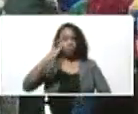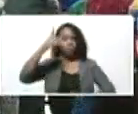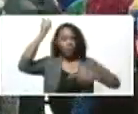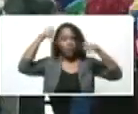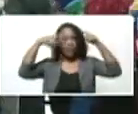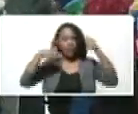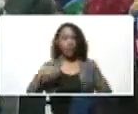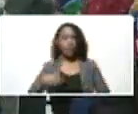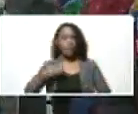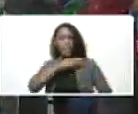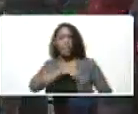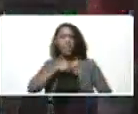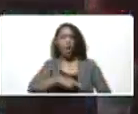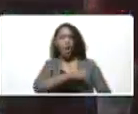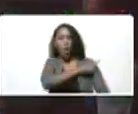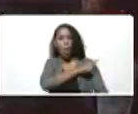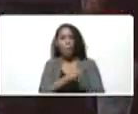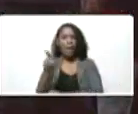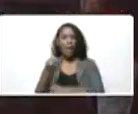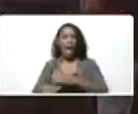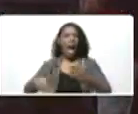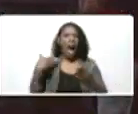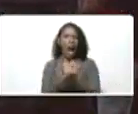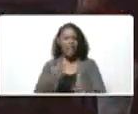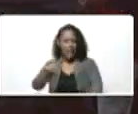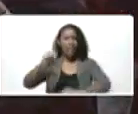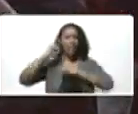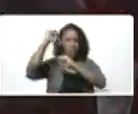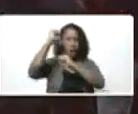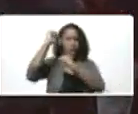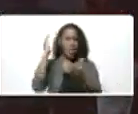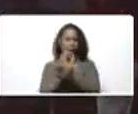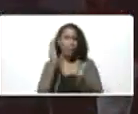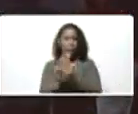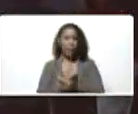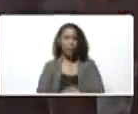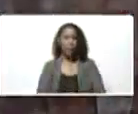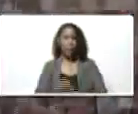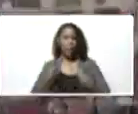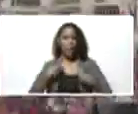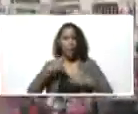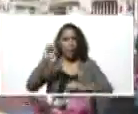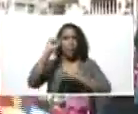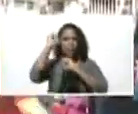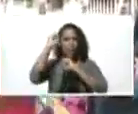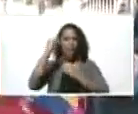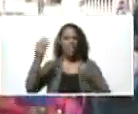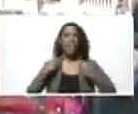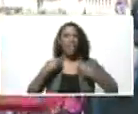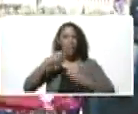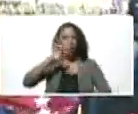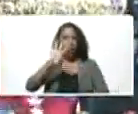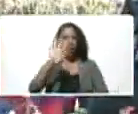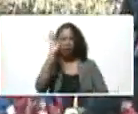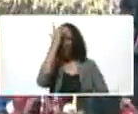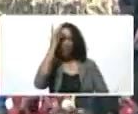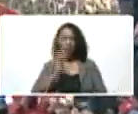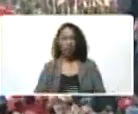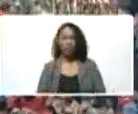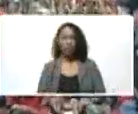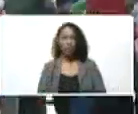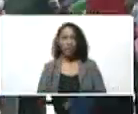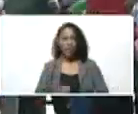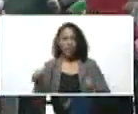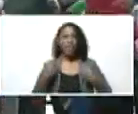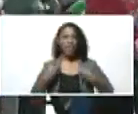Chávez, misión cumplida, ¡hasta la victoria siempre! ¡Que viva el 4 de febrero!